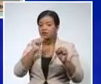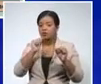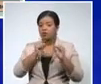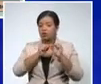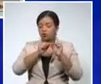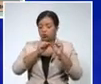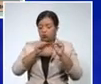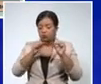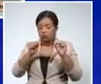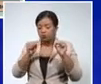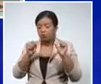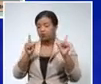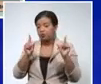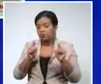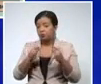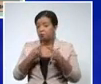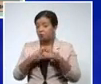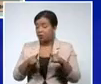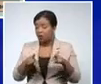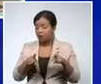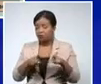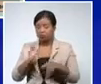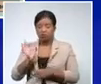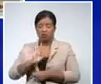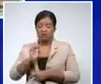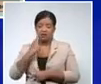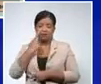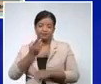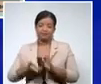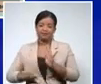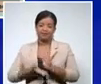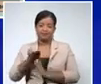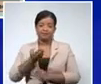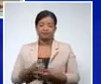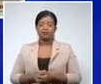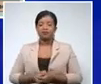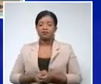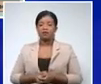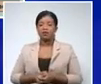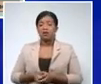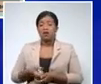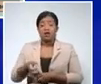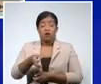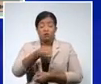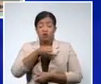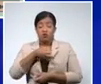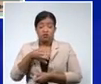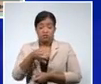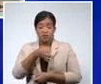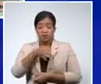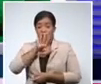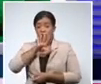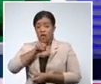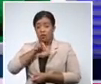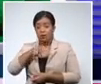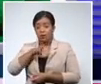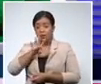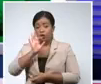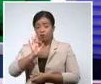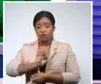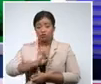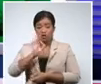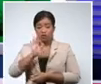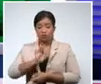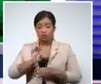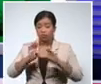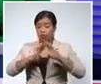todavía se mantiene alta. Por municipios, el 40,2% de